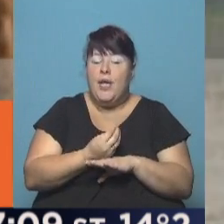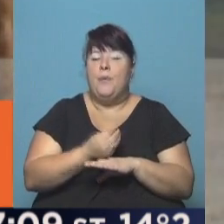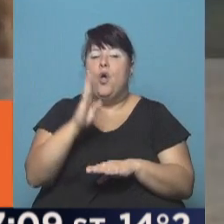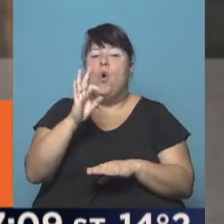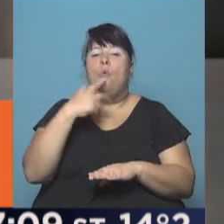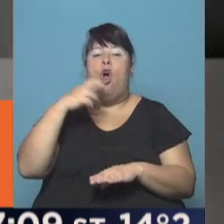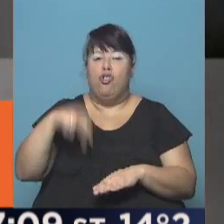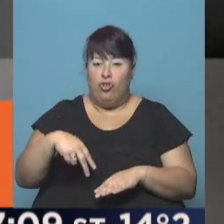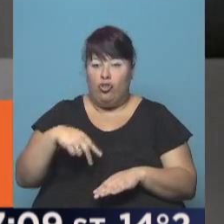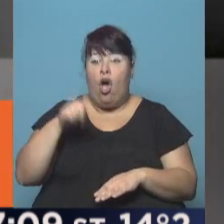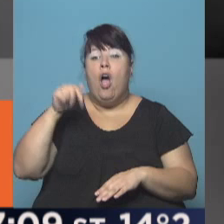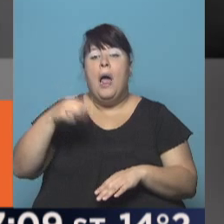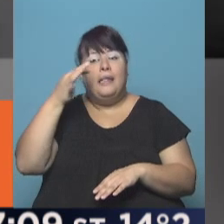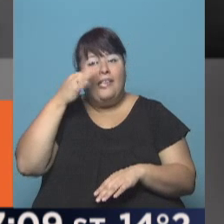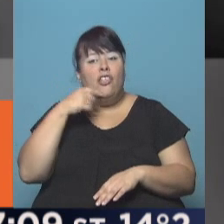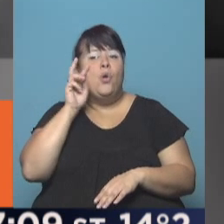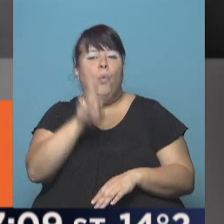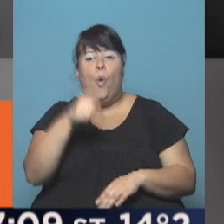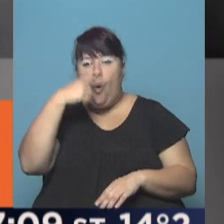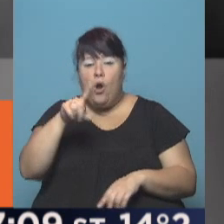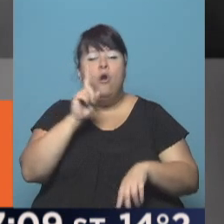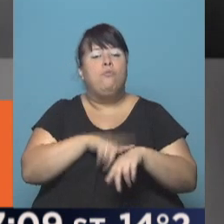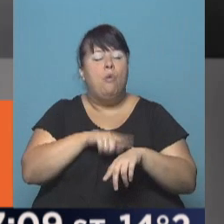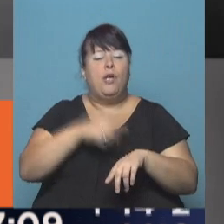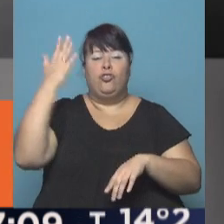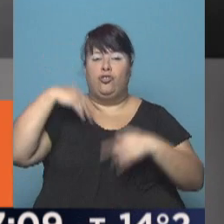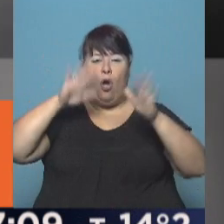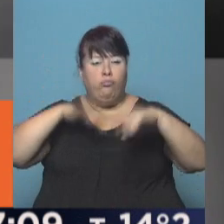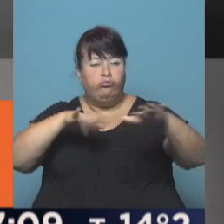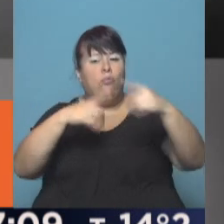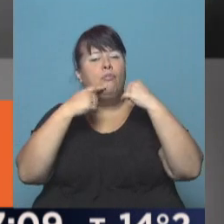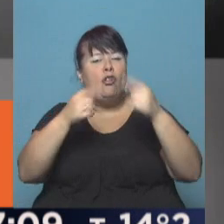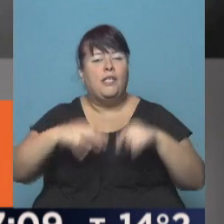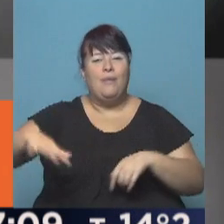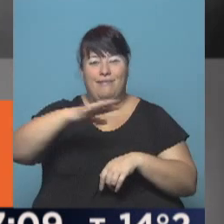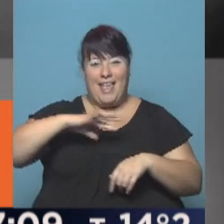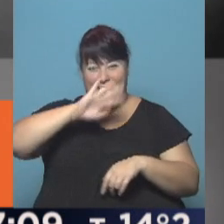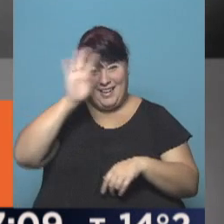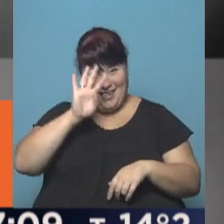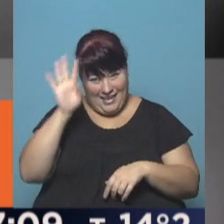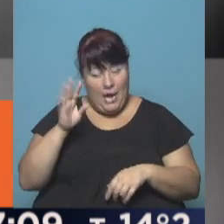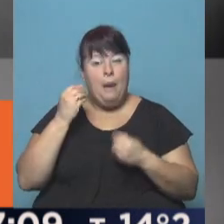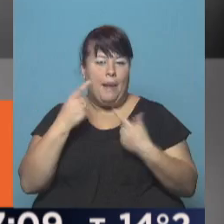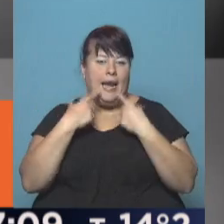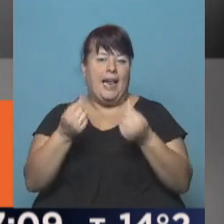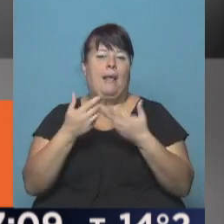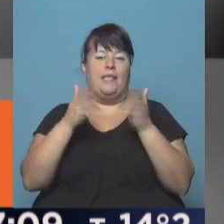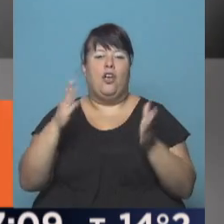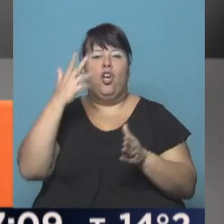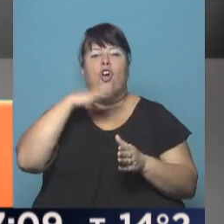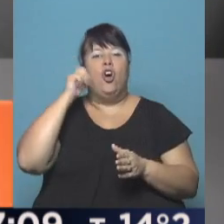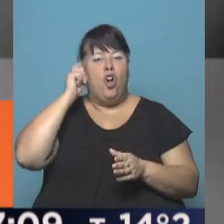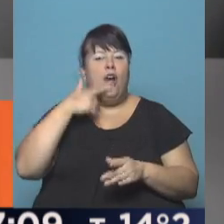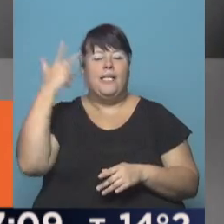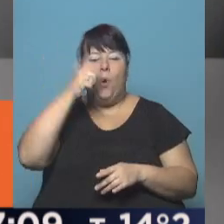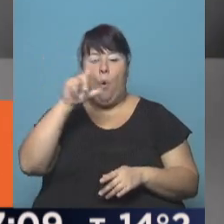El Bolsón. Testigos aseguran que Santiago fue visto por última vez durante una protesta de la comunidad mapuche para exigir la libertad de Jones Guala